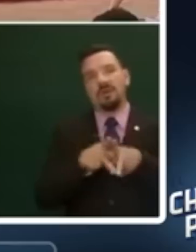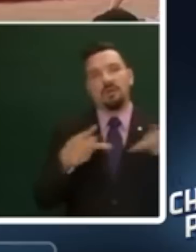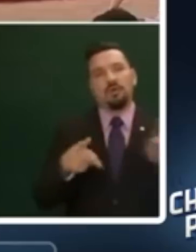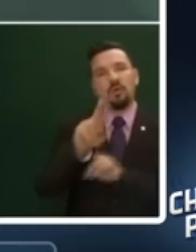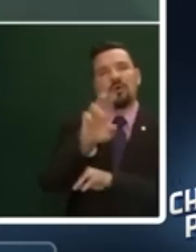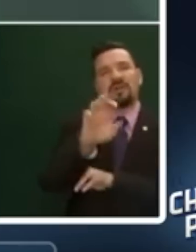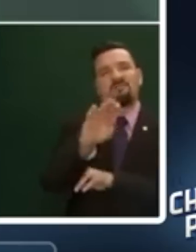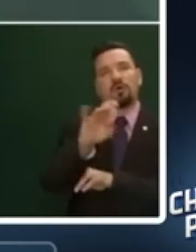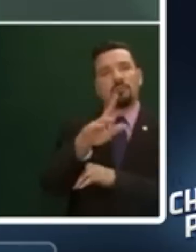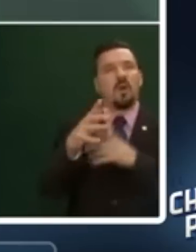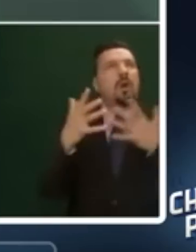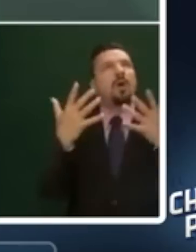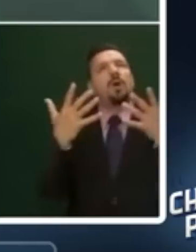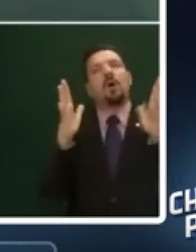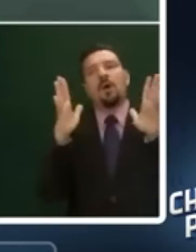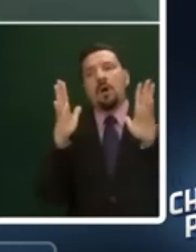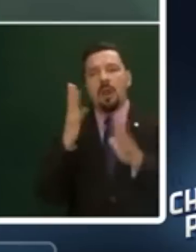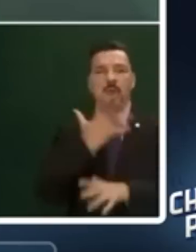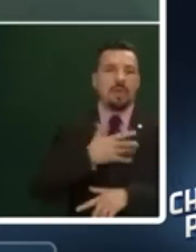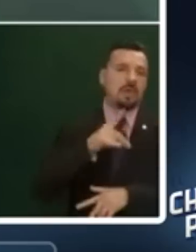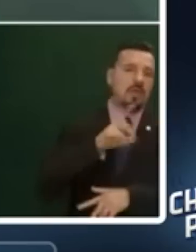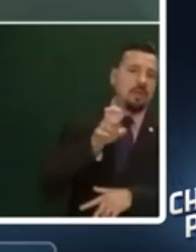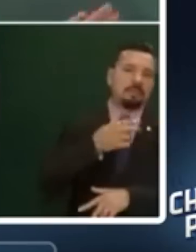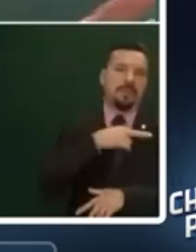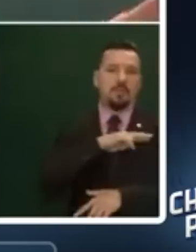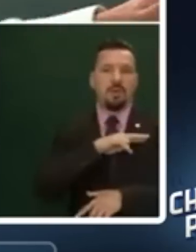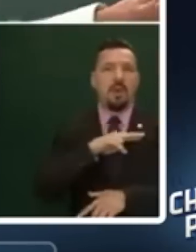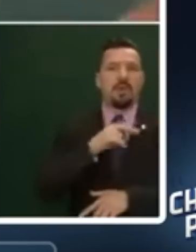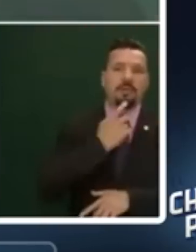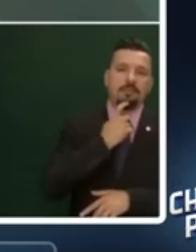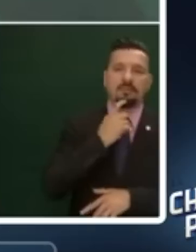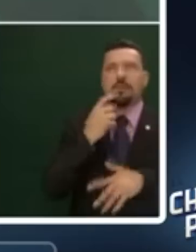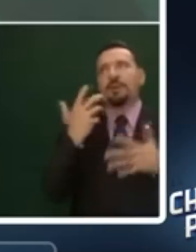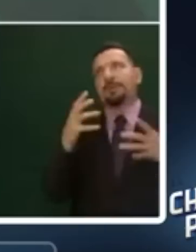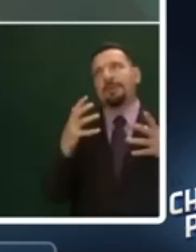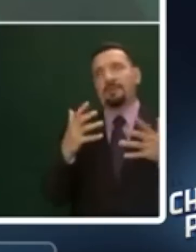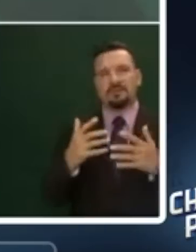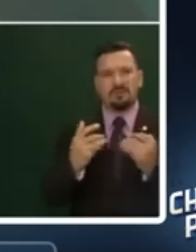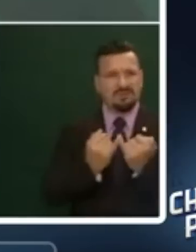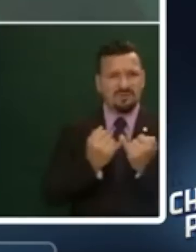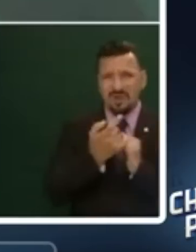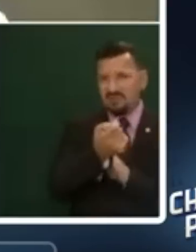de juncos un poco lo de loret de mola no